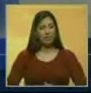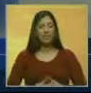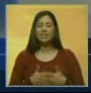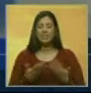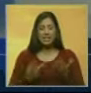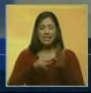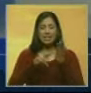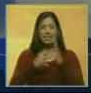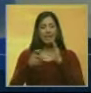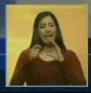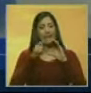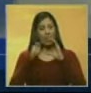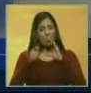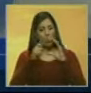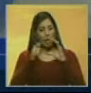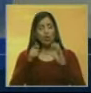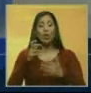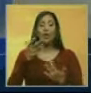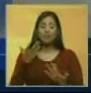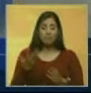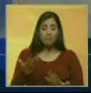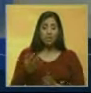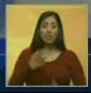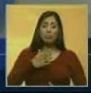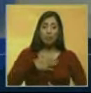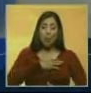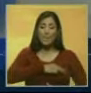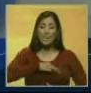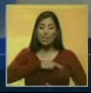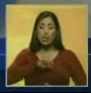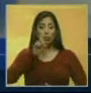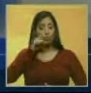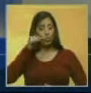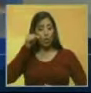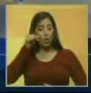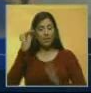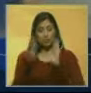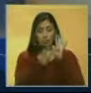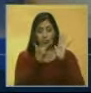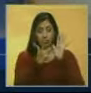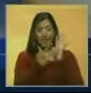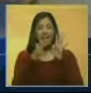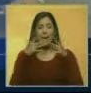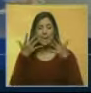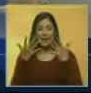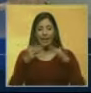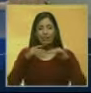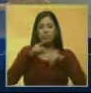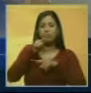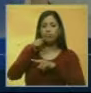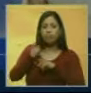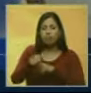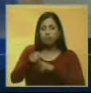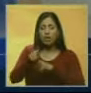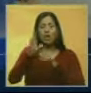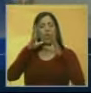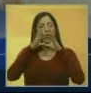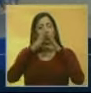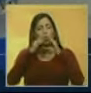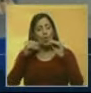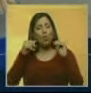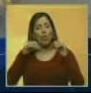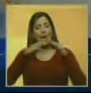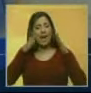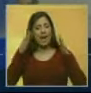que es las telecomunicaciones. Así que esta misión Robinson Digital viene a implantarse